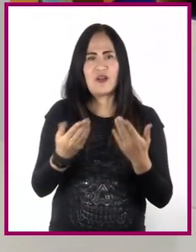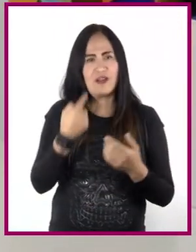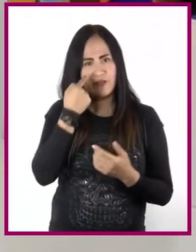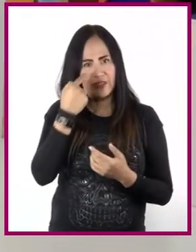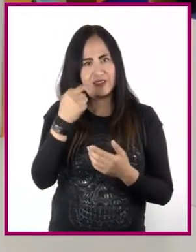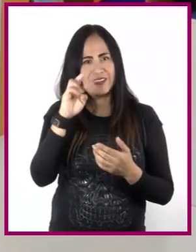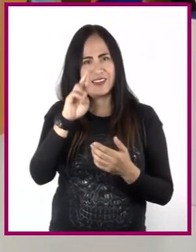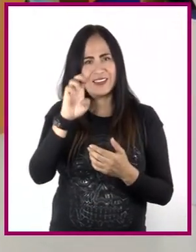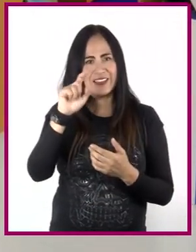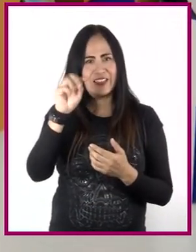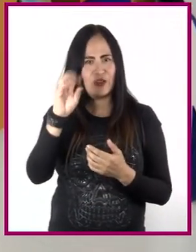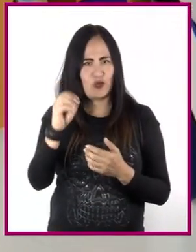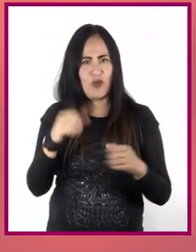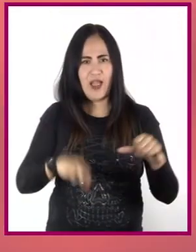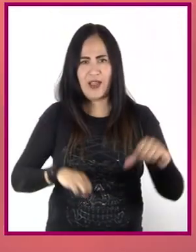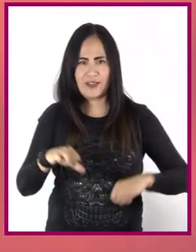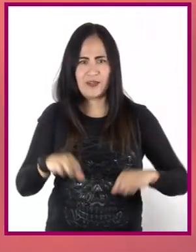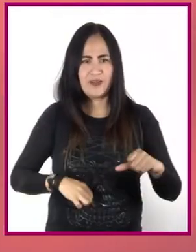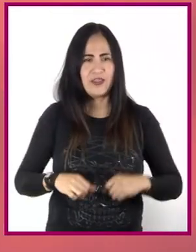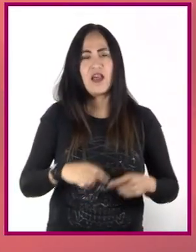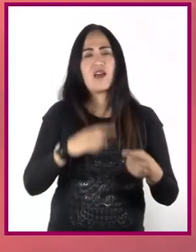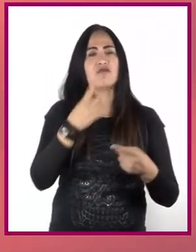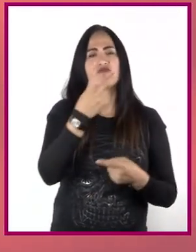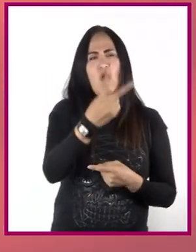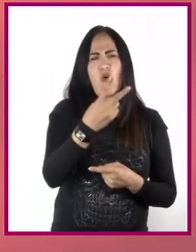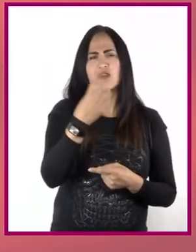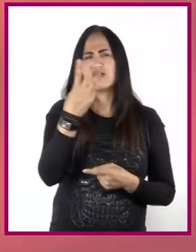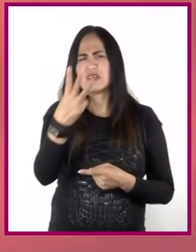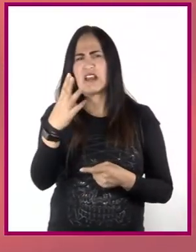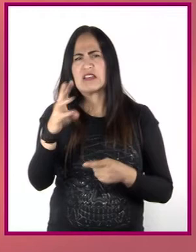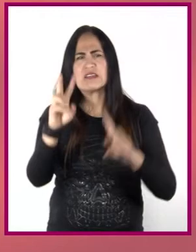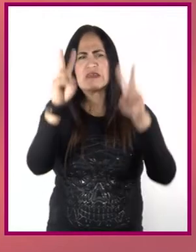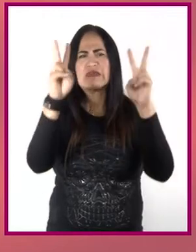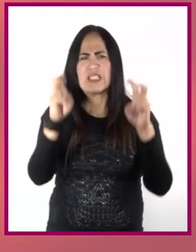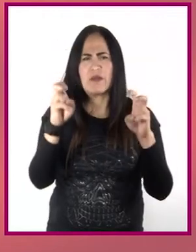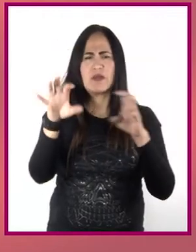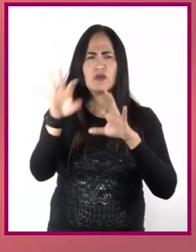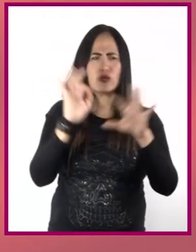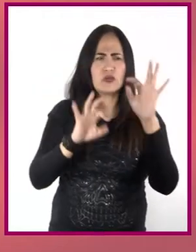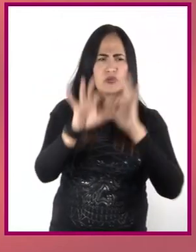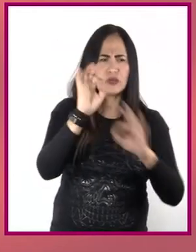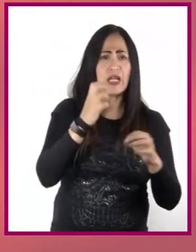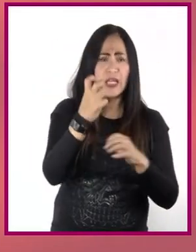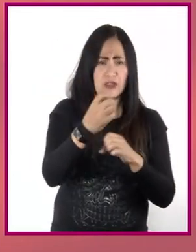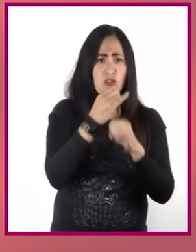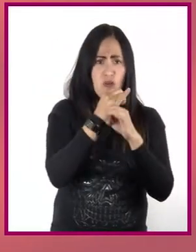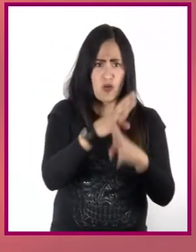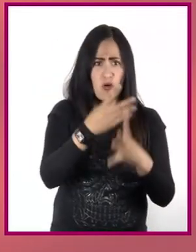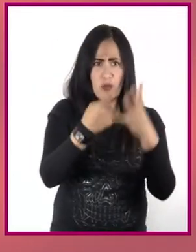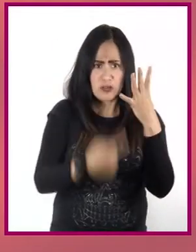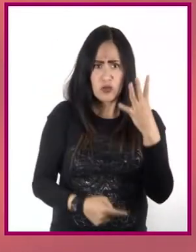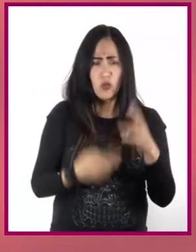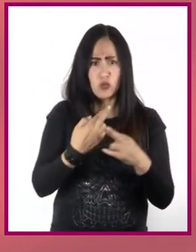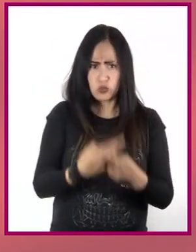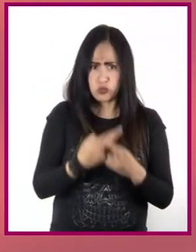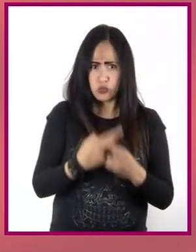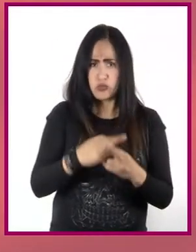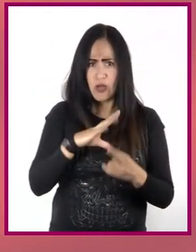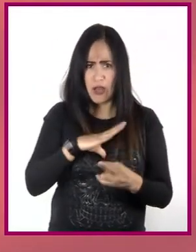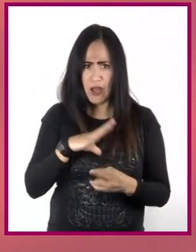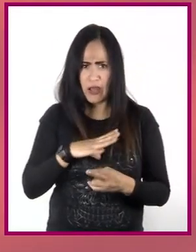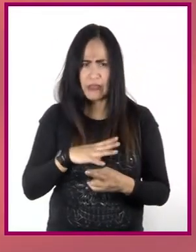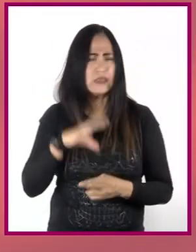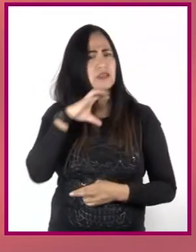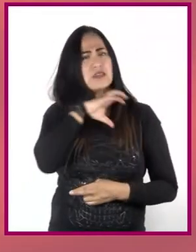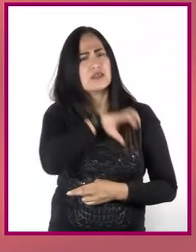reto. Seleccionen 2 o 3 temas. Respondan si tienen información suficiente sobre ellos, si les apasiona y